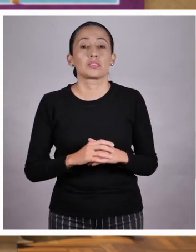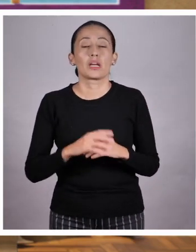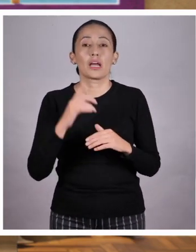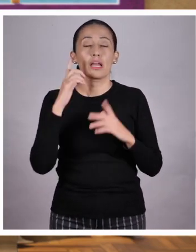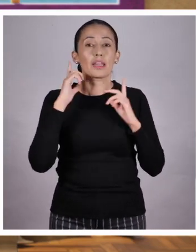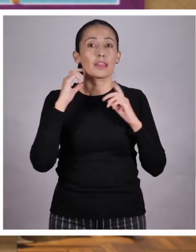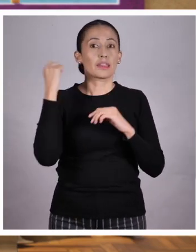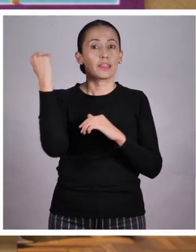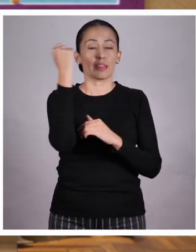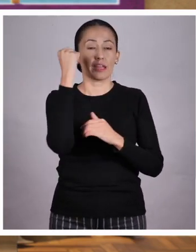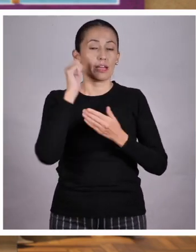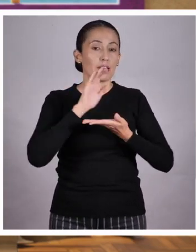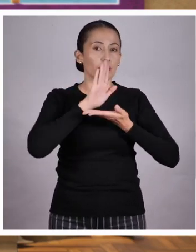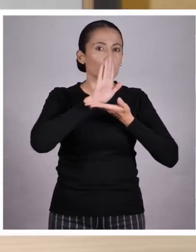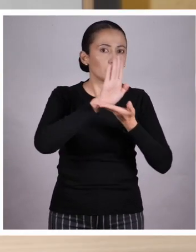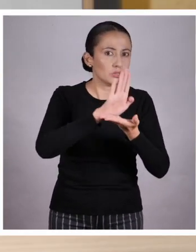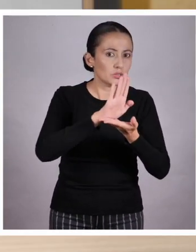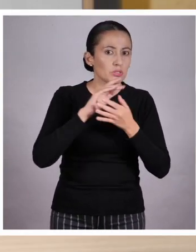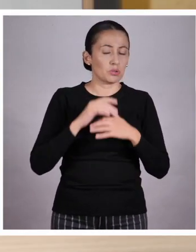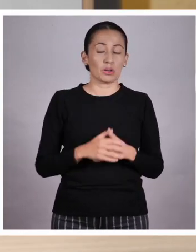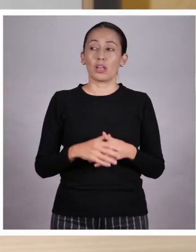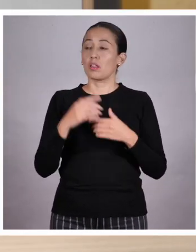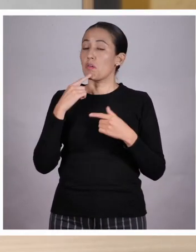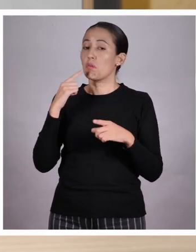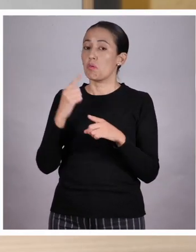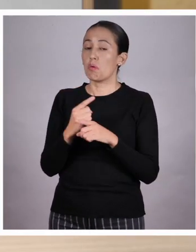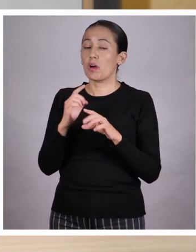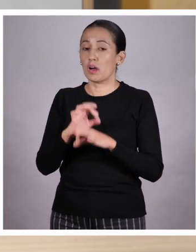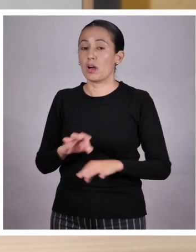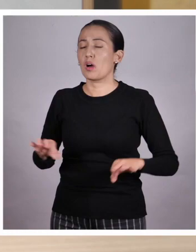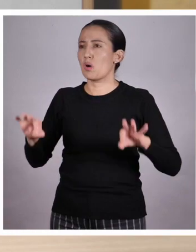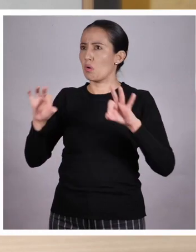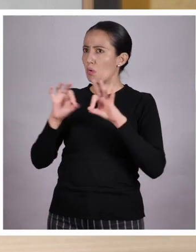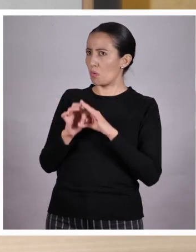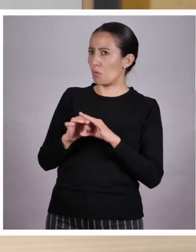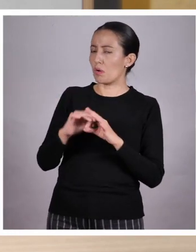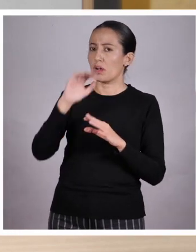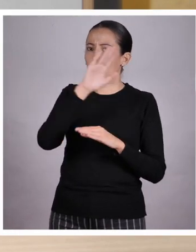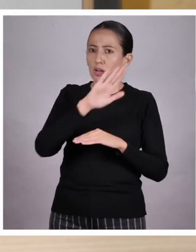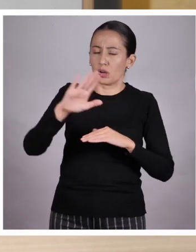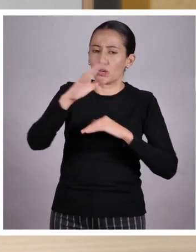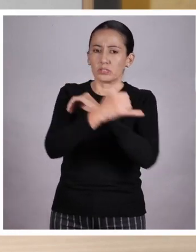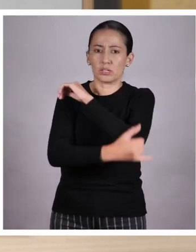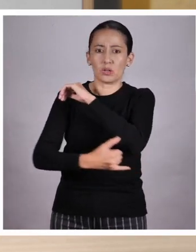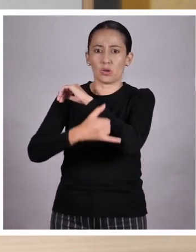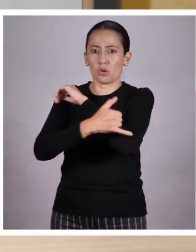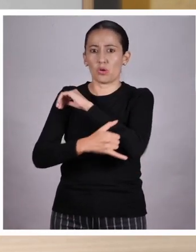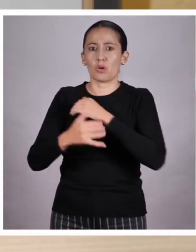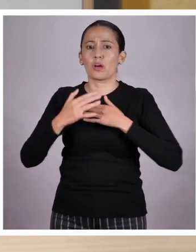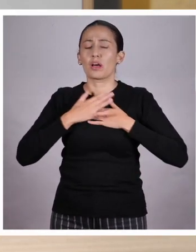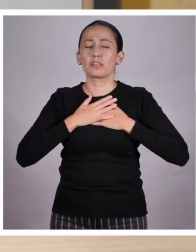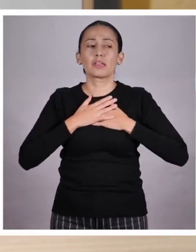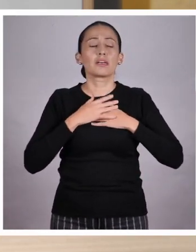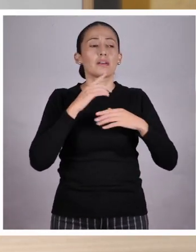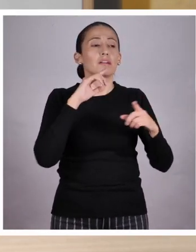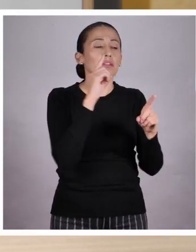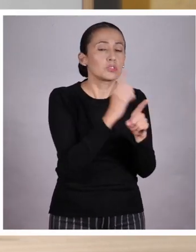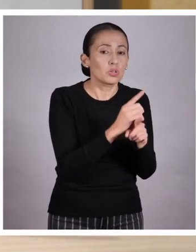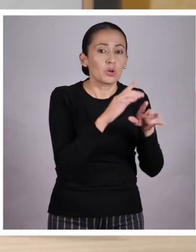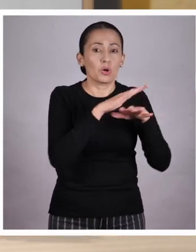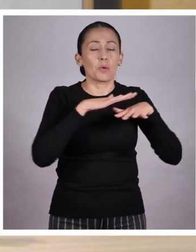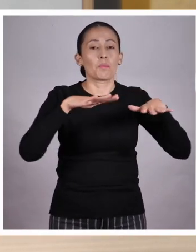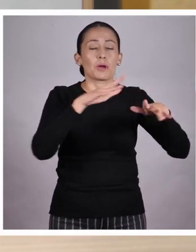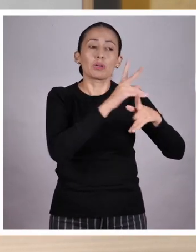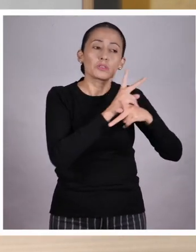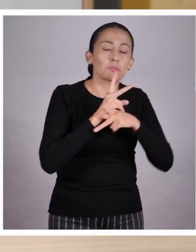entre muchos otros, de gran importancia. ¡Wow! Tal como si vivieran en su país, en nuestro país. De eso se trata, Cachita 2,